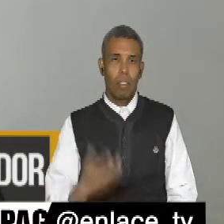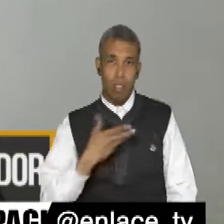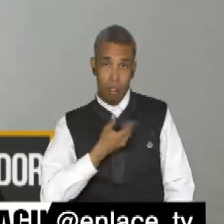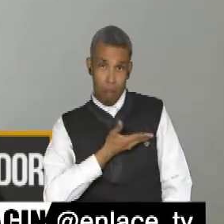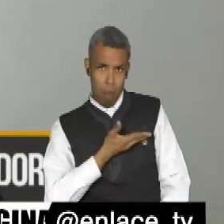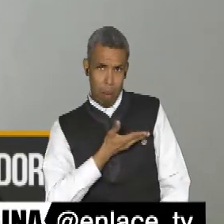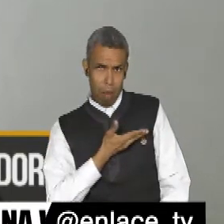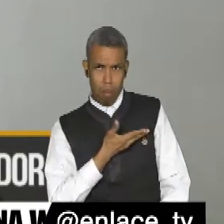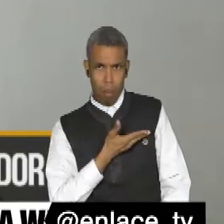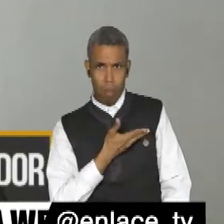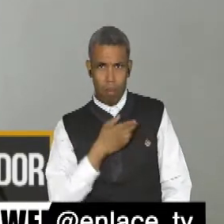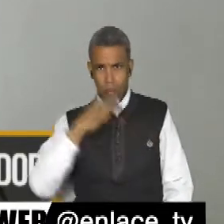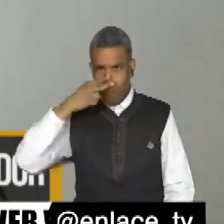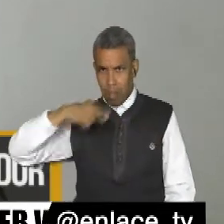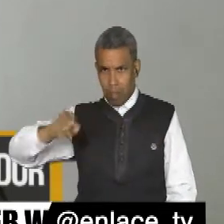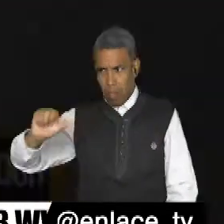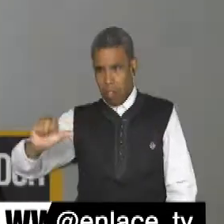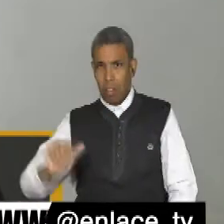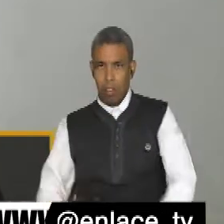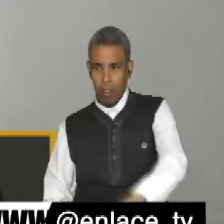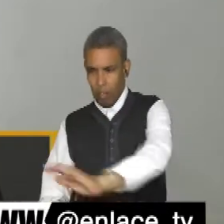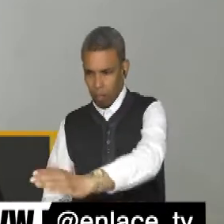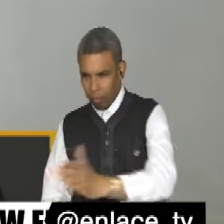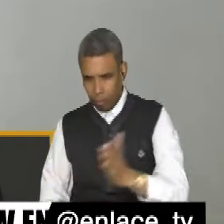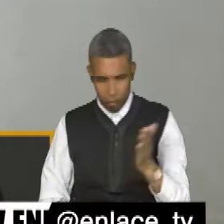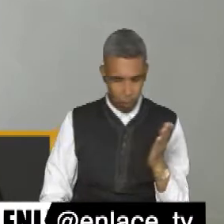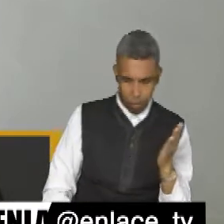unos videos porno provocados